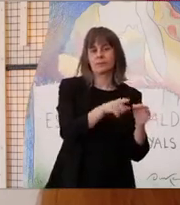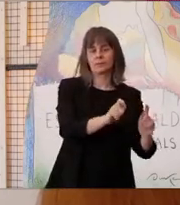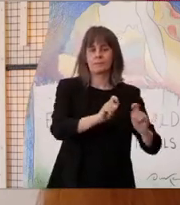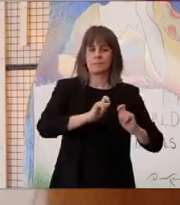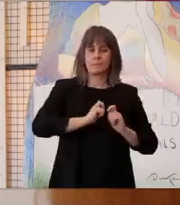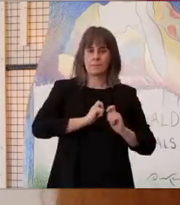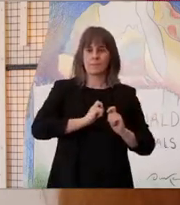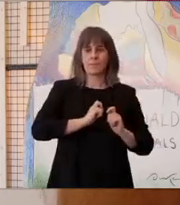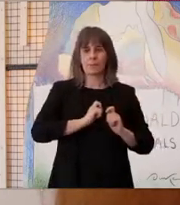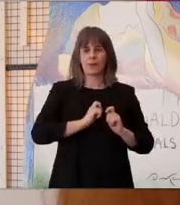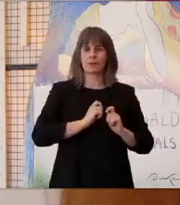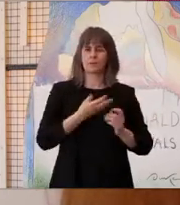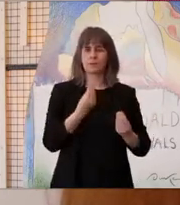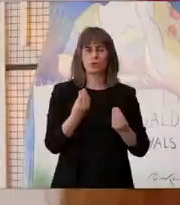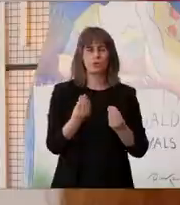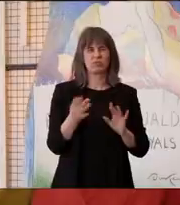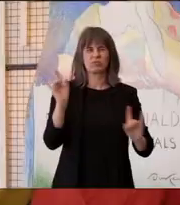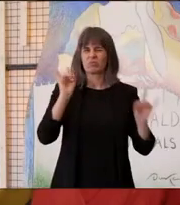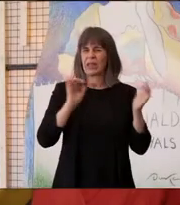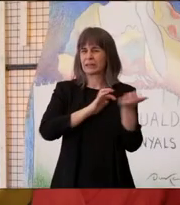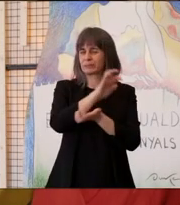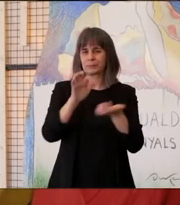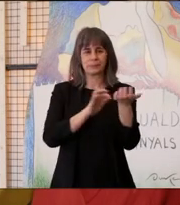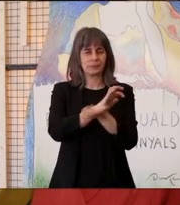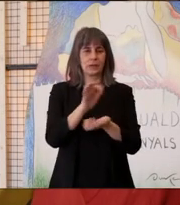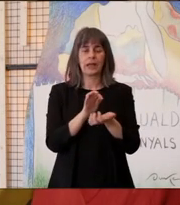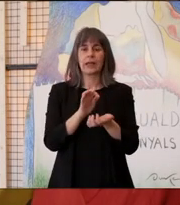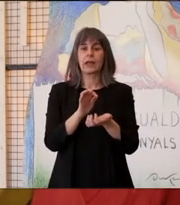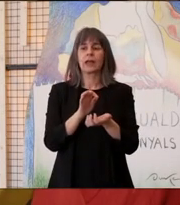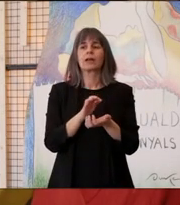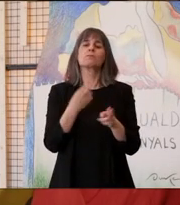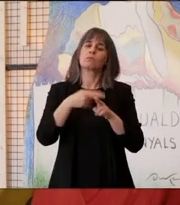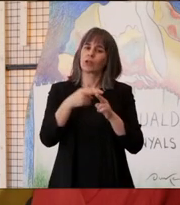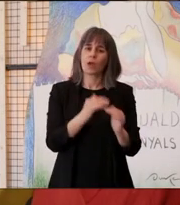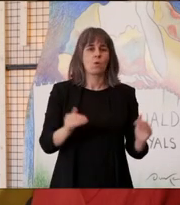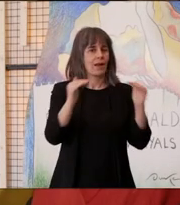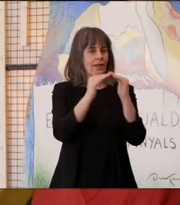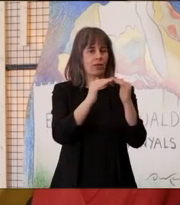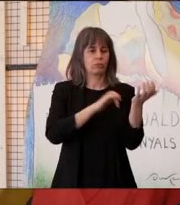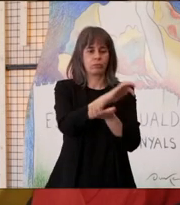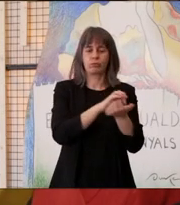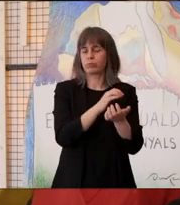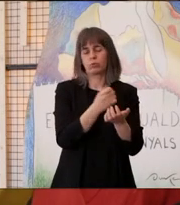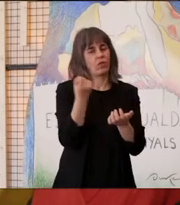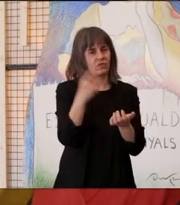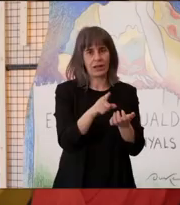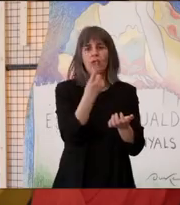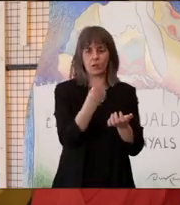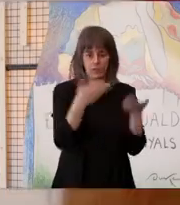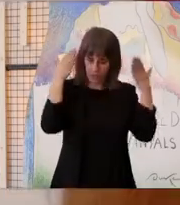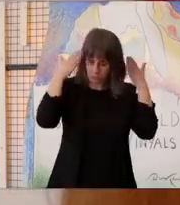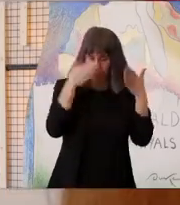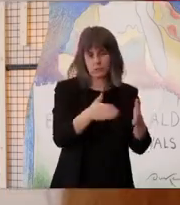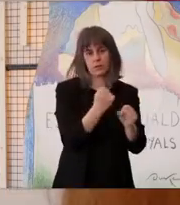sea demasiado ruido y yo creo que las políticas de igualdad necesitan poco ruido y muchas veces y qué podéis hacer vosotras